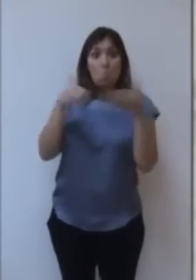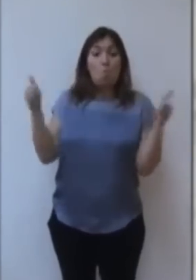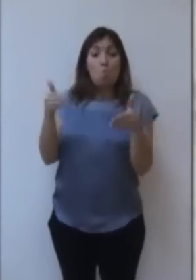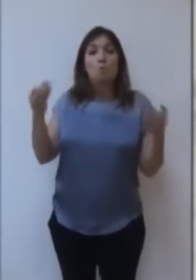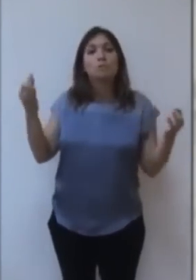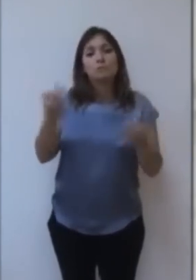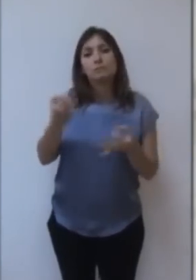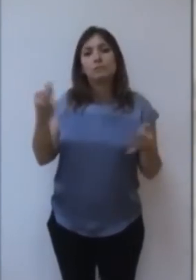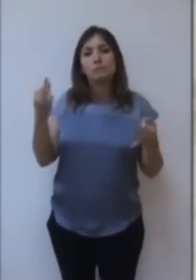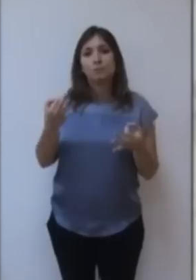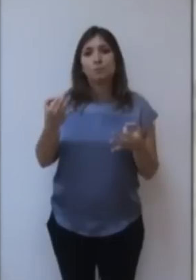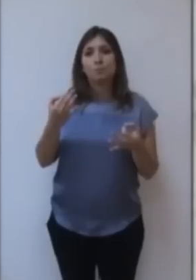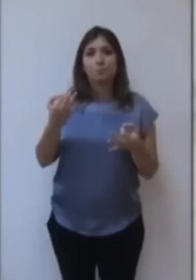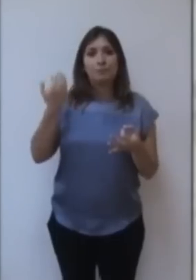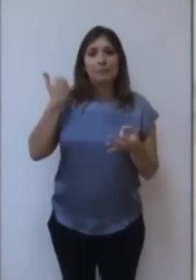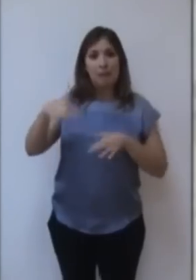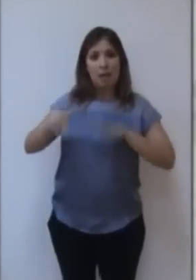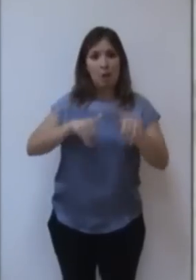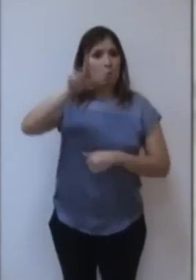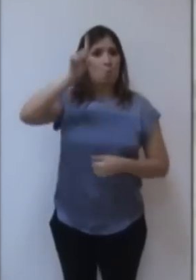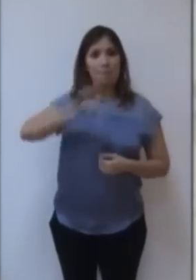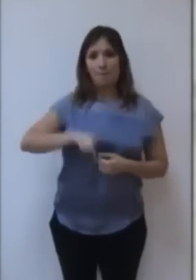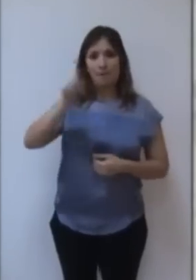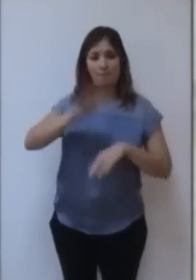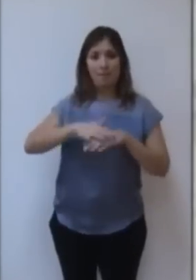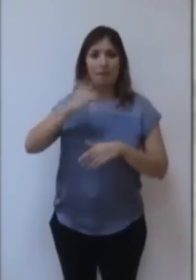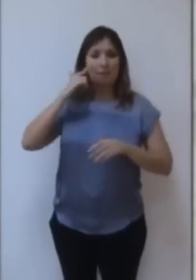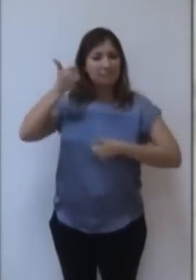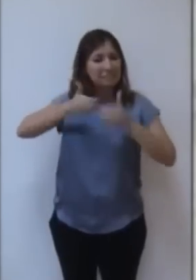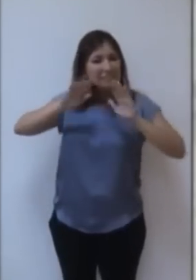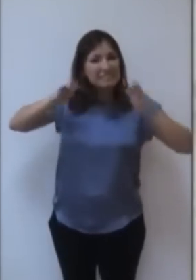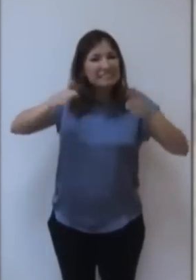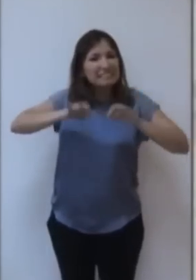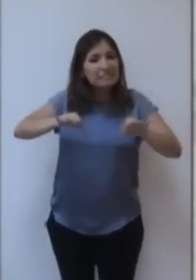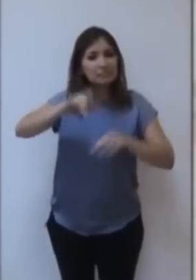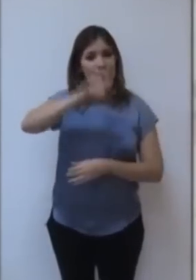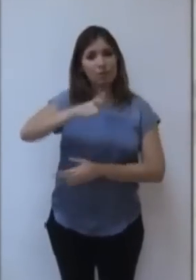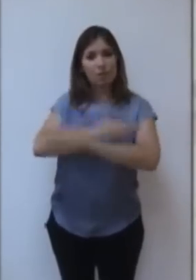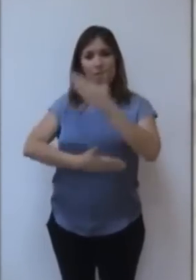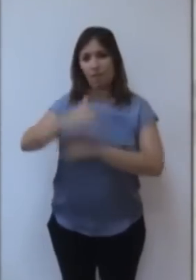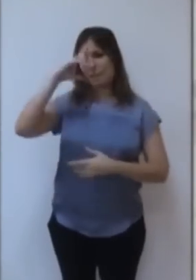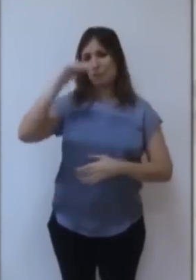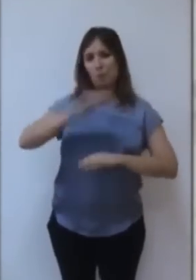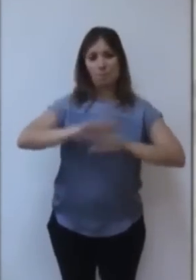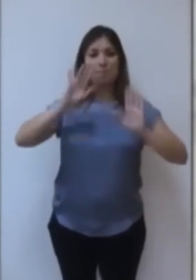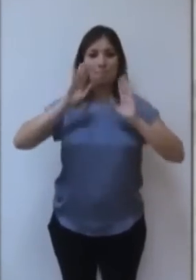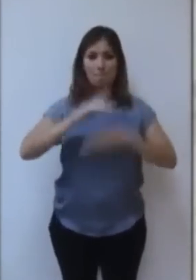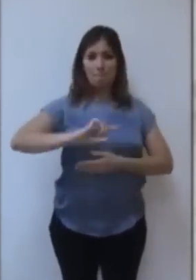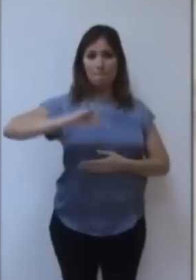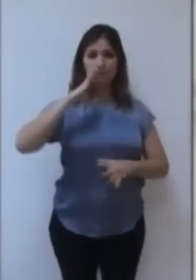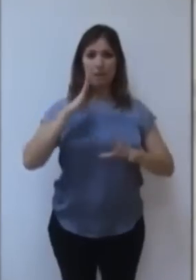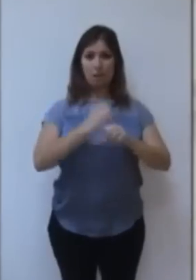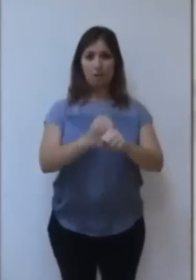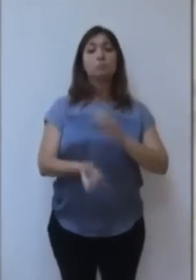realizamos fue, se ha realizado la primera convocatoria de oposiciones dirigida específicamente a personas con discapacidad intelectual, y entonces